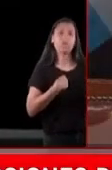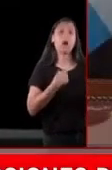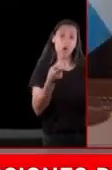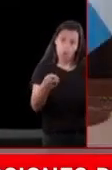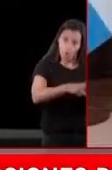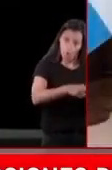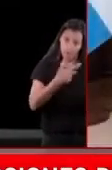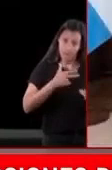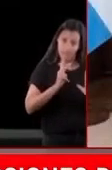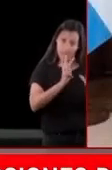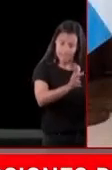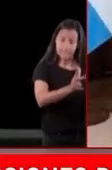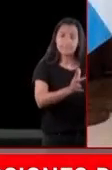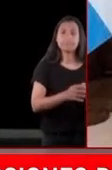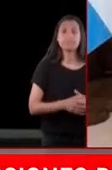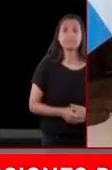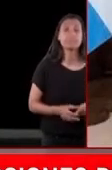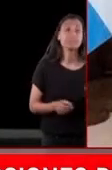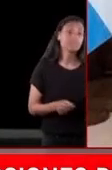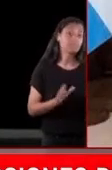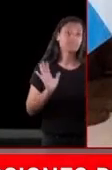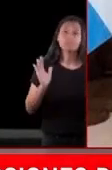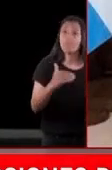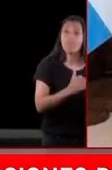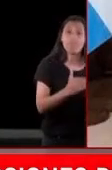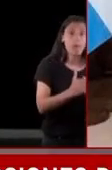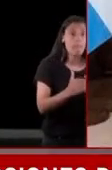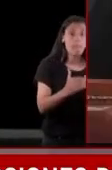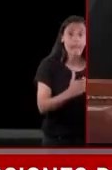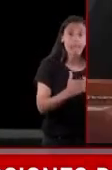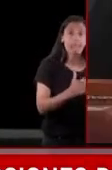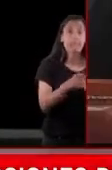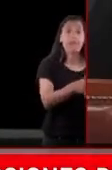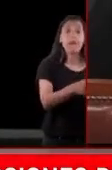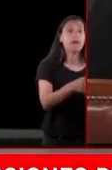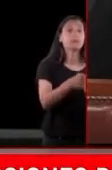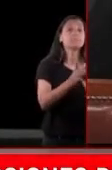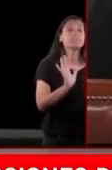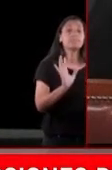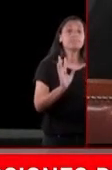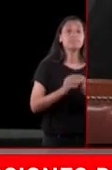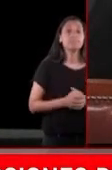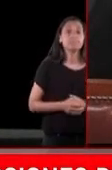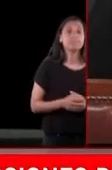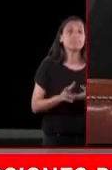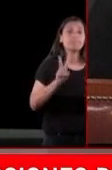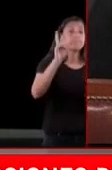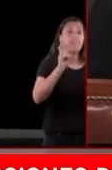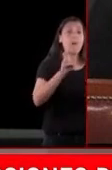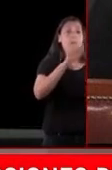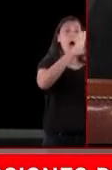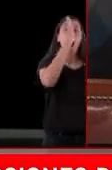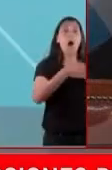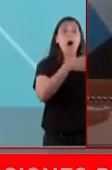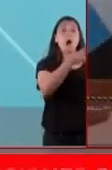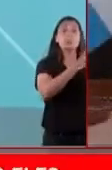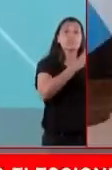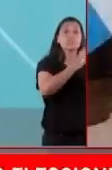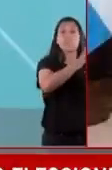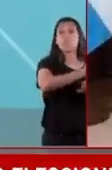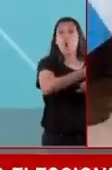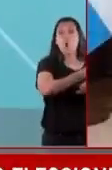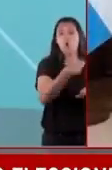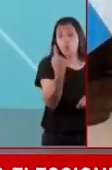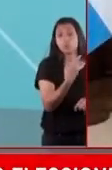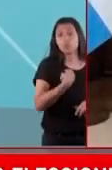de Tucumán, recordemos que pidió licencia en su provincia cuando fue jefe de gabinete, estamos hablando de Juan Mansur.